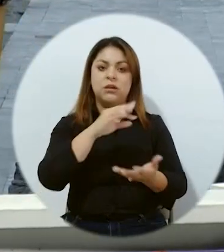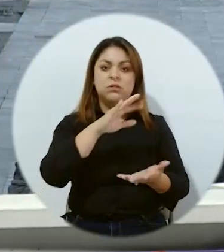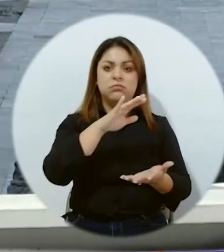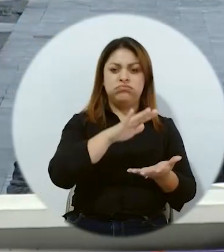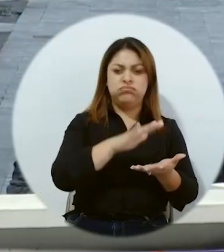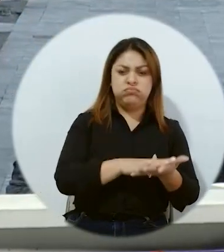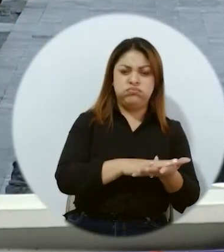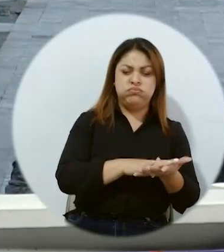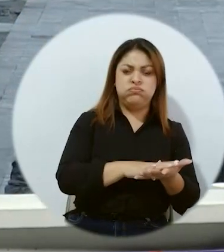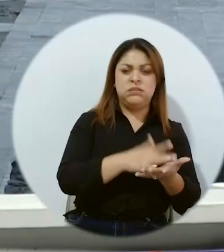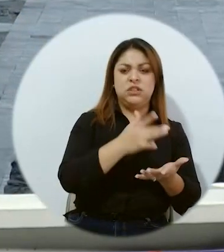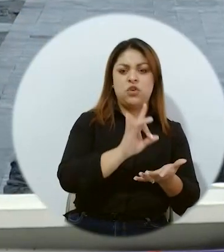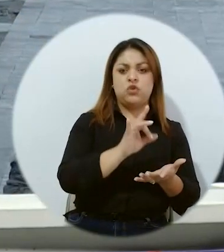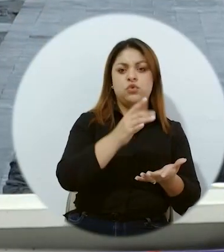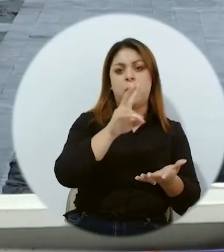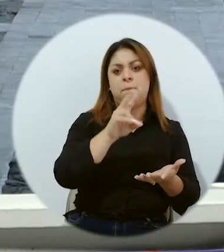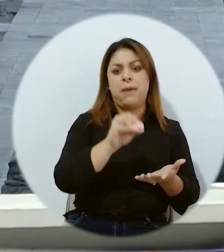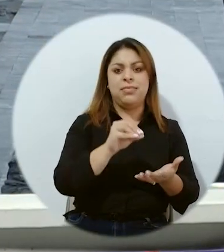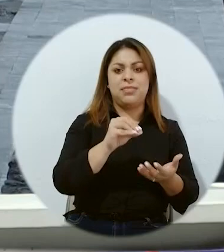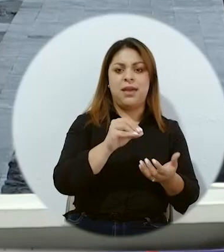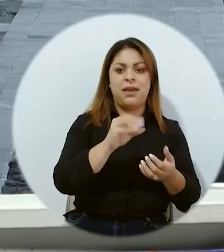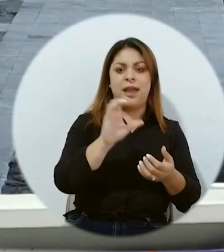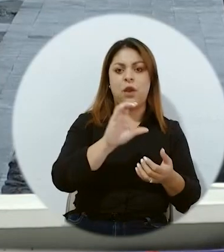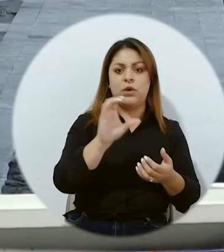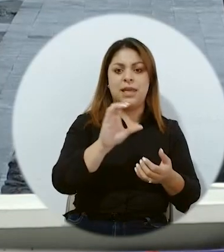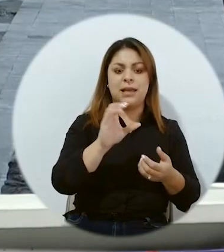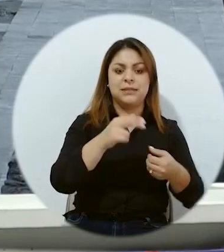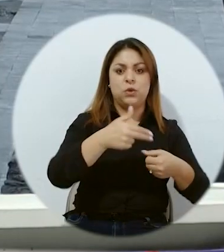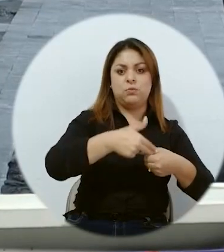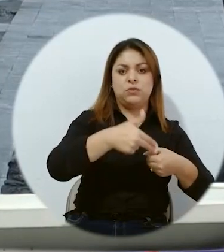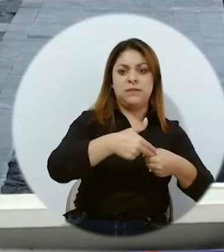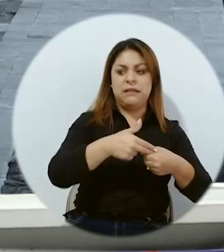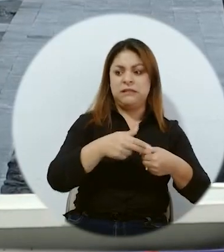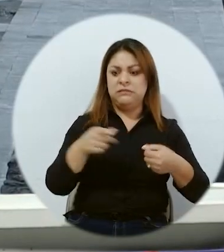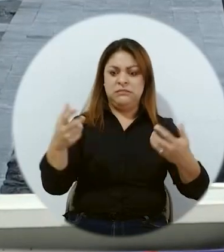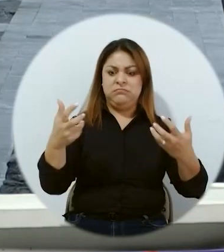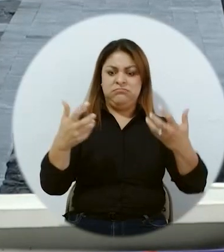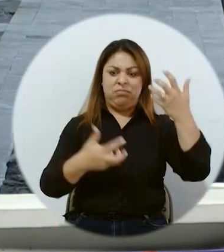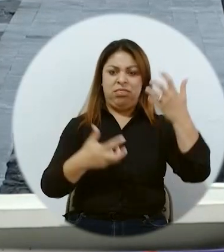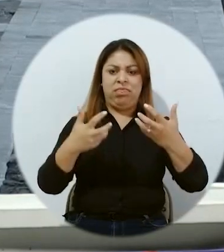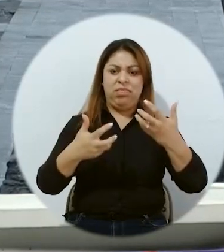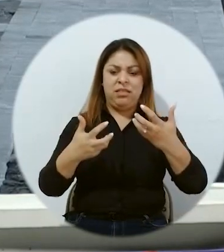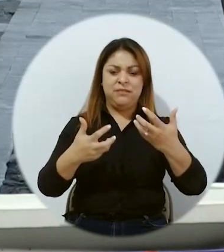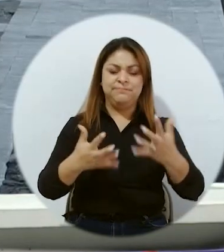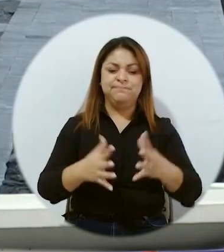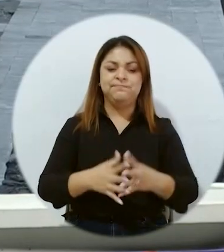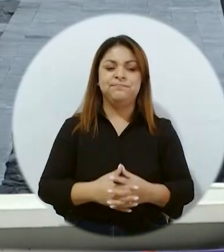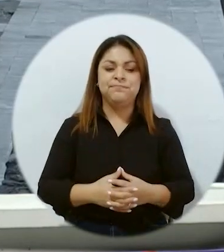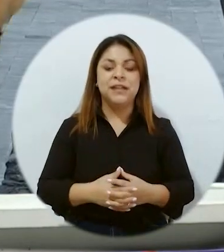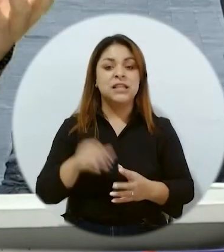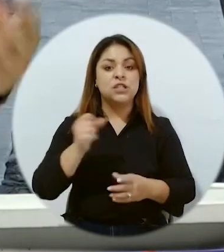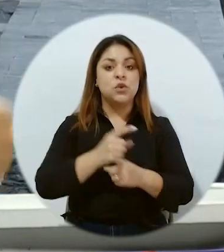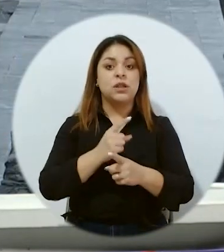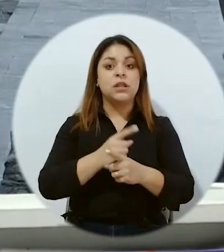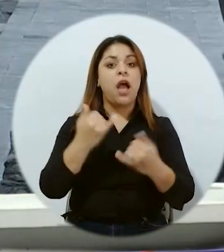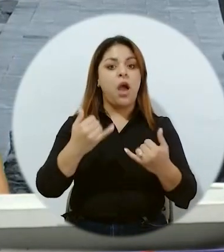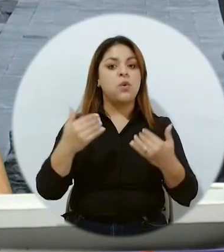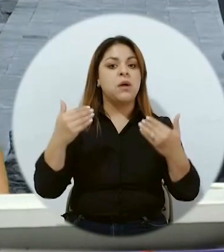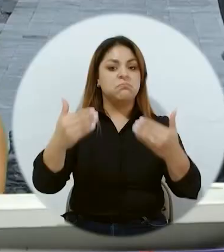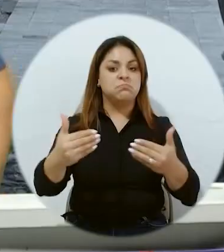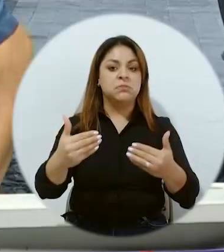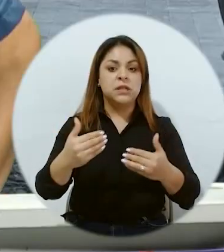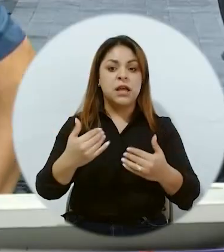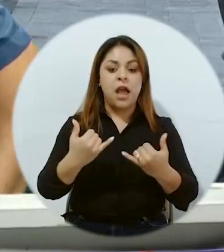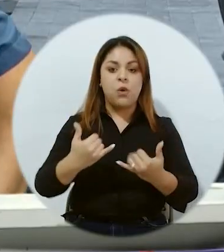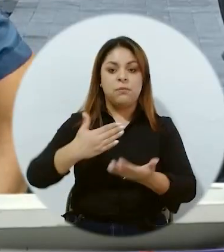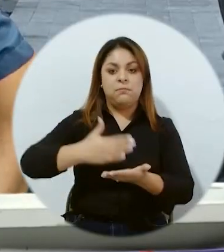alimento quema hasta 18 o 20 calorías en combustibles. Sí. La relación es completamente irracional.